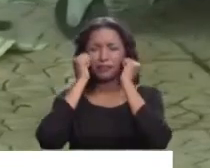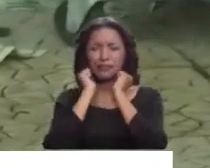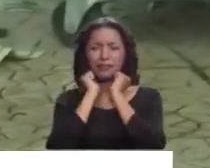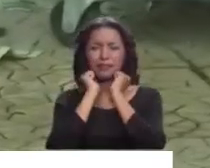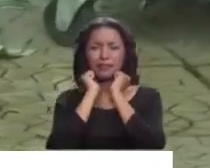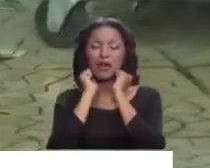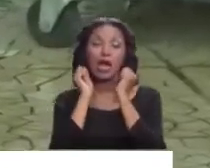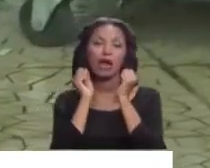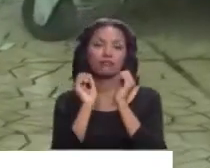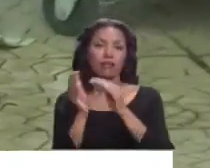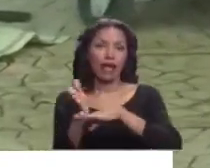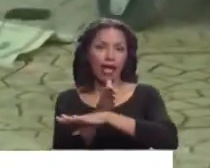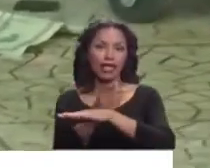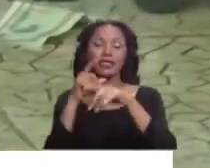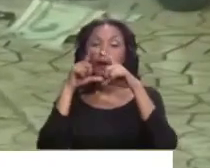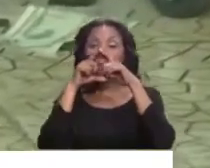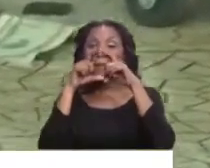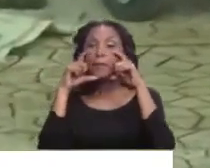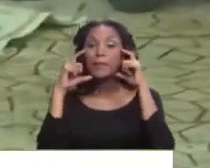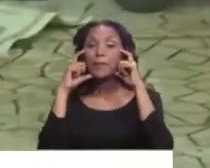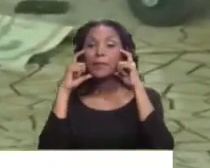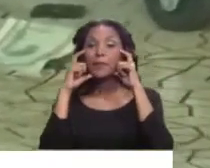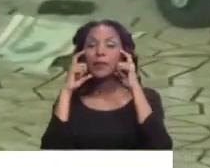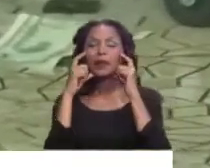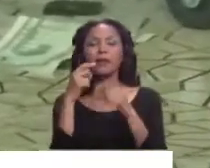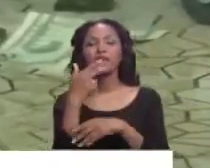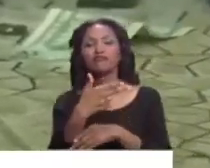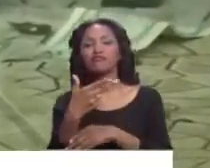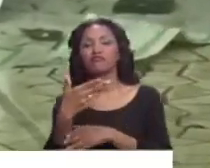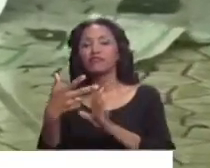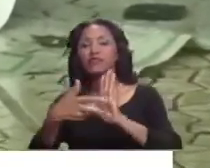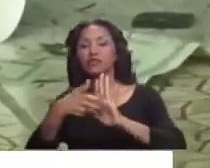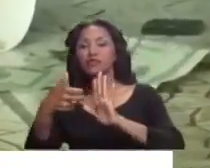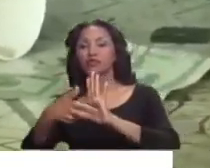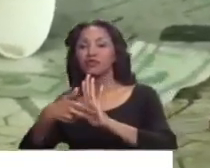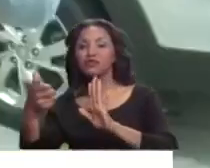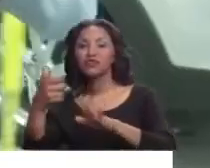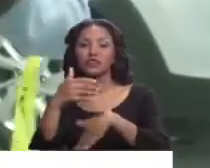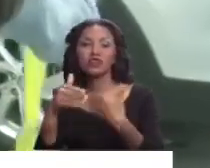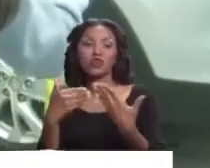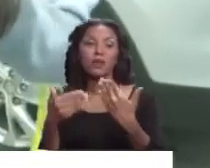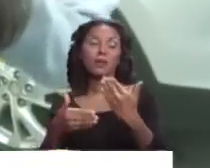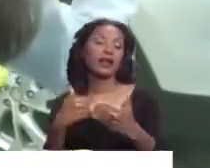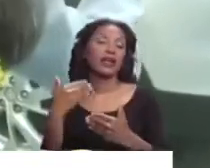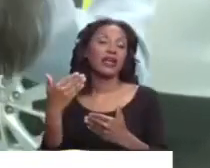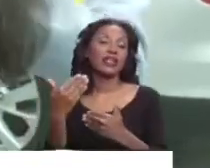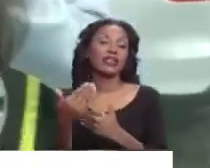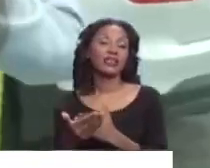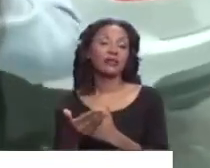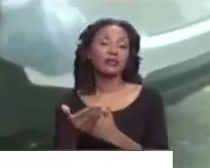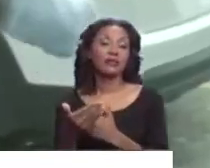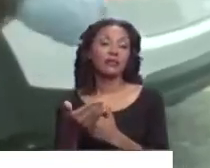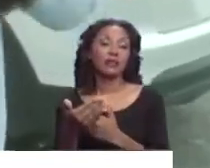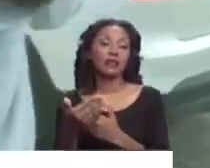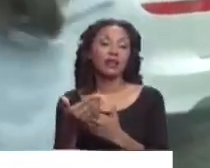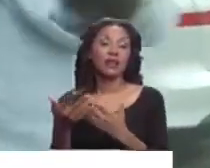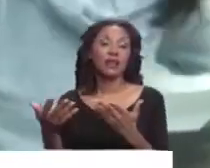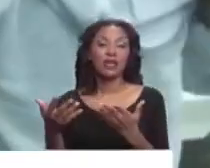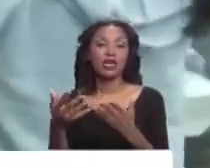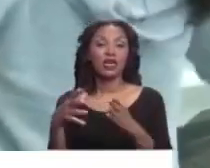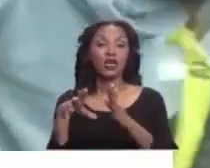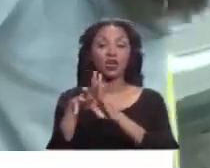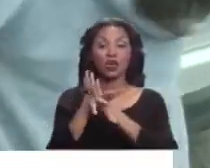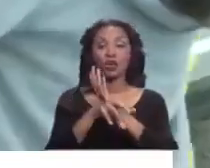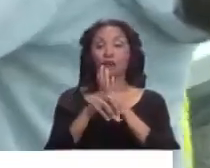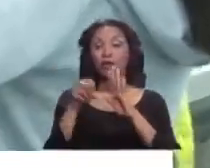sitio neutralizando al agente de seguridad, despojándole de su arma de fuego para posteriormente agarrar las cajas que tenía de